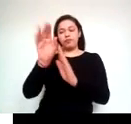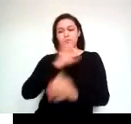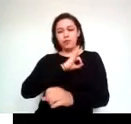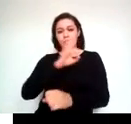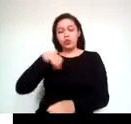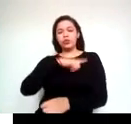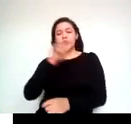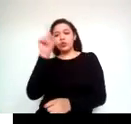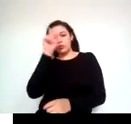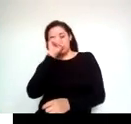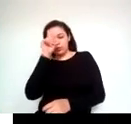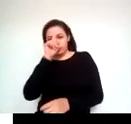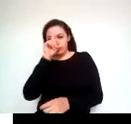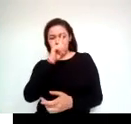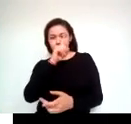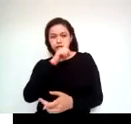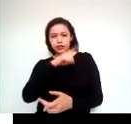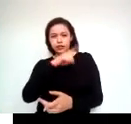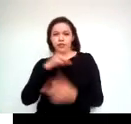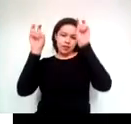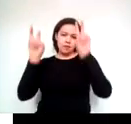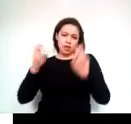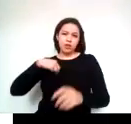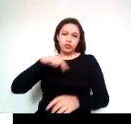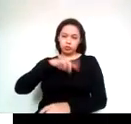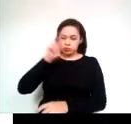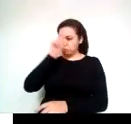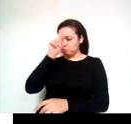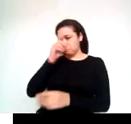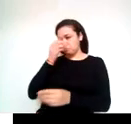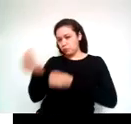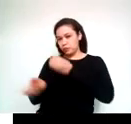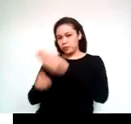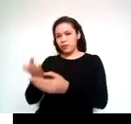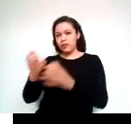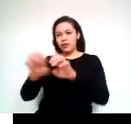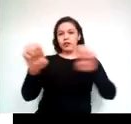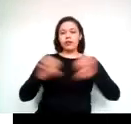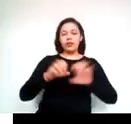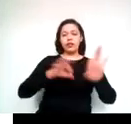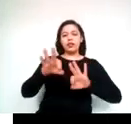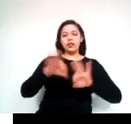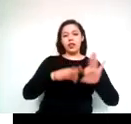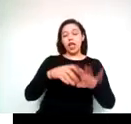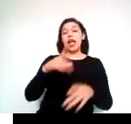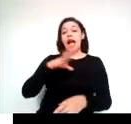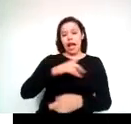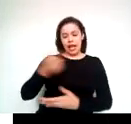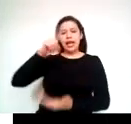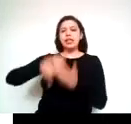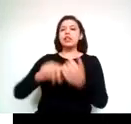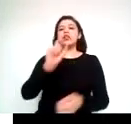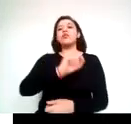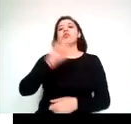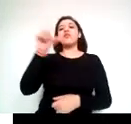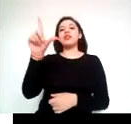consultorías sobre todos estos temas. Y nuestro equipo de trabajo está constituido por profesionales que tienen, como escucharon hace